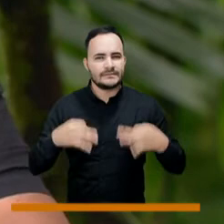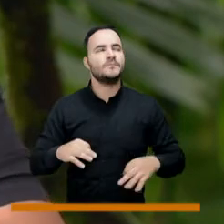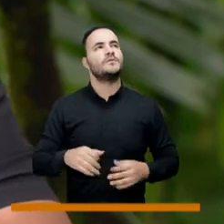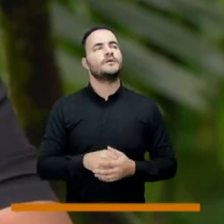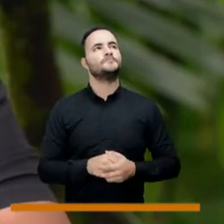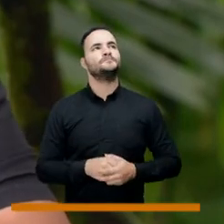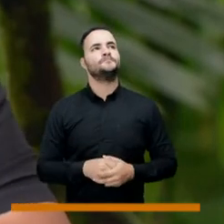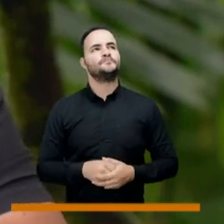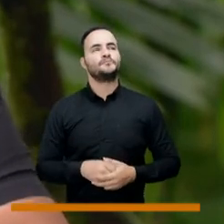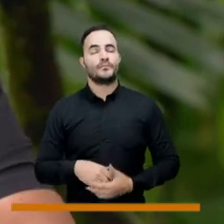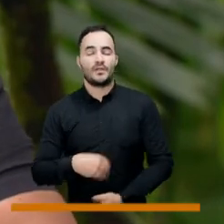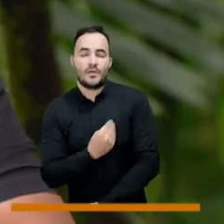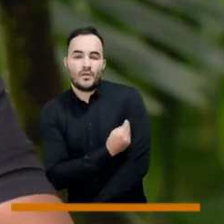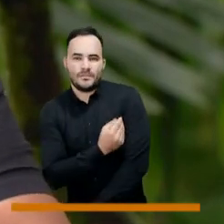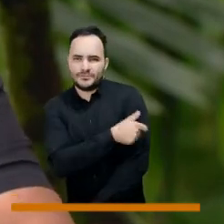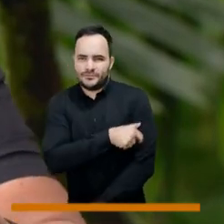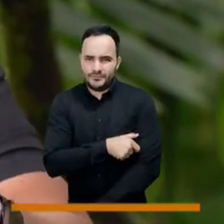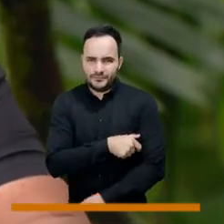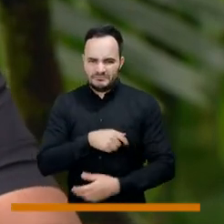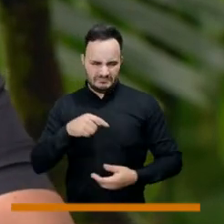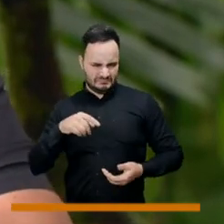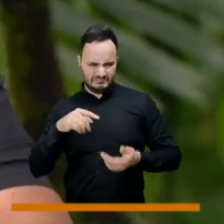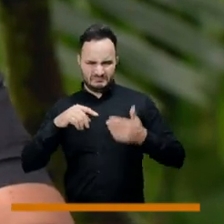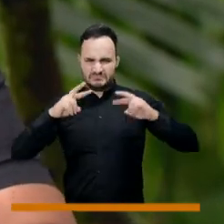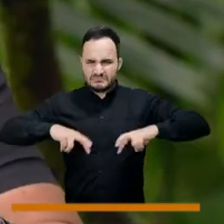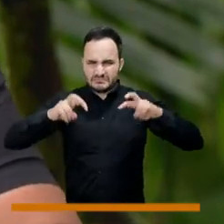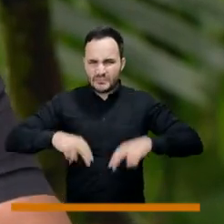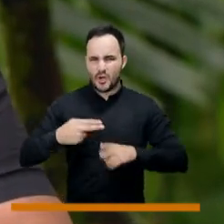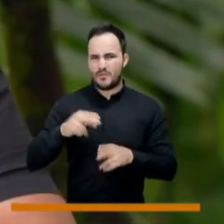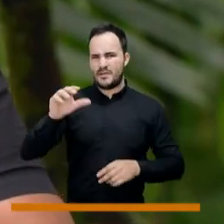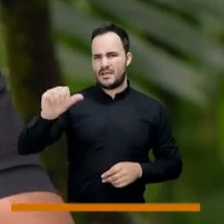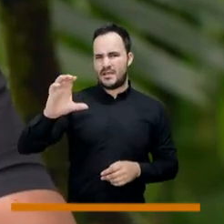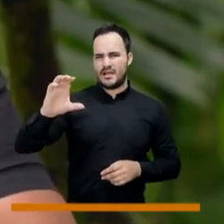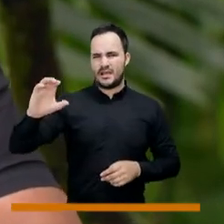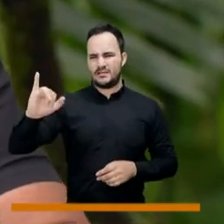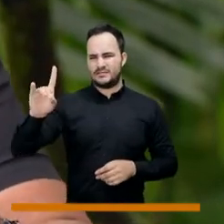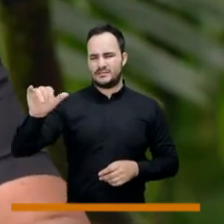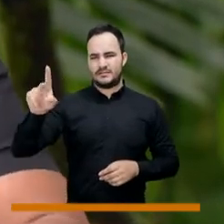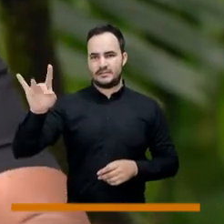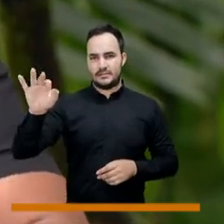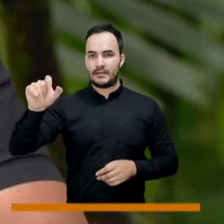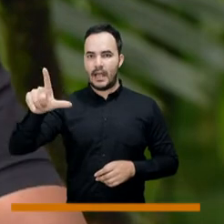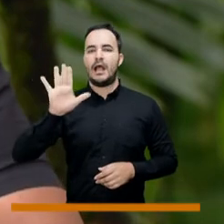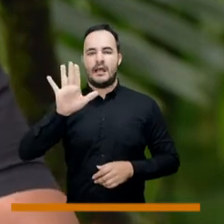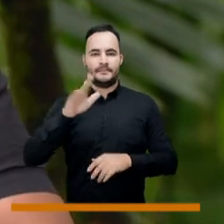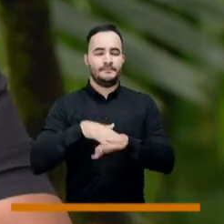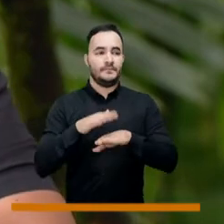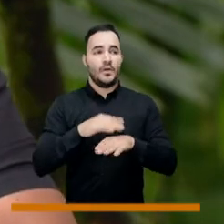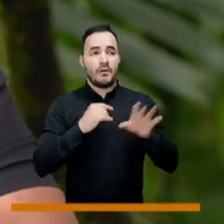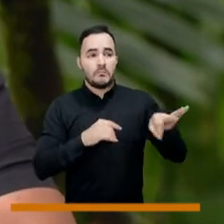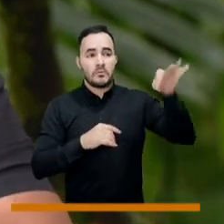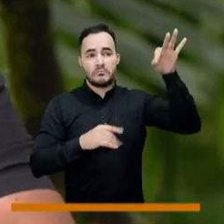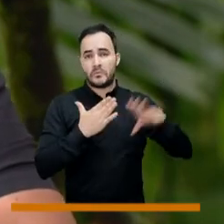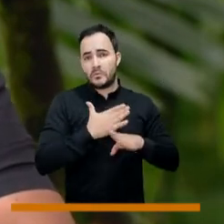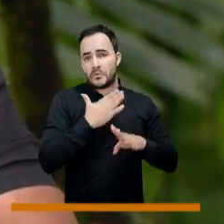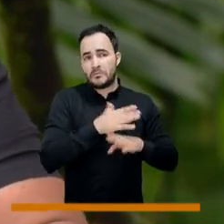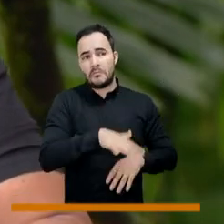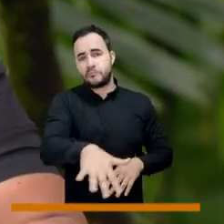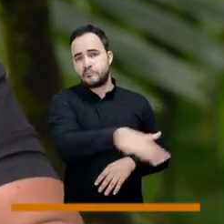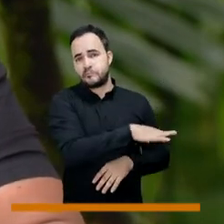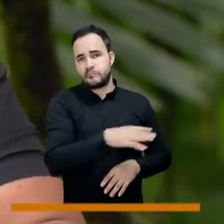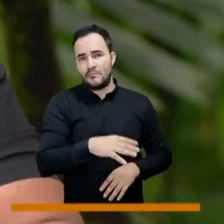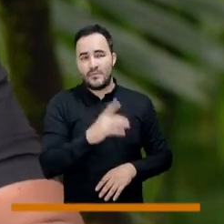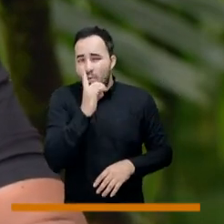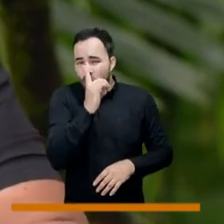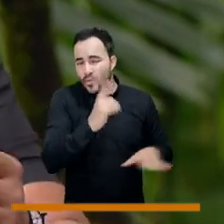más sencillas, es un modo claro. Una comisión accidental es una herramienta que tenemos los concejales donde cogemos una problemática específica y